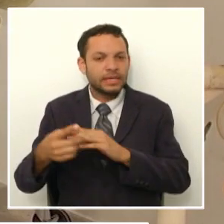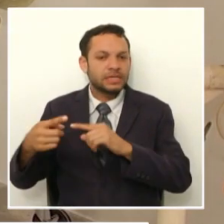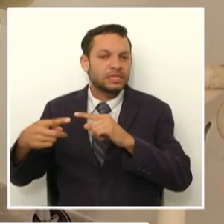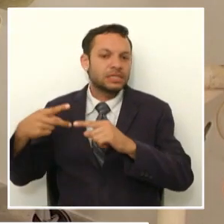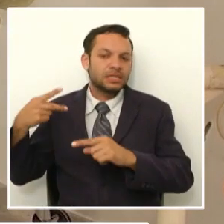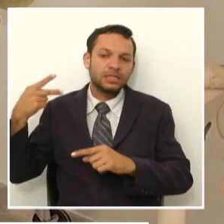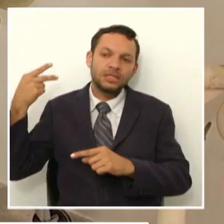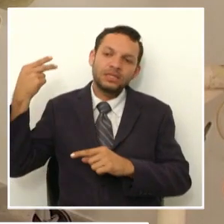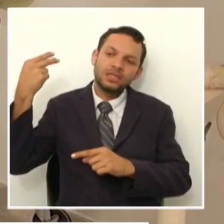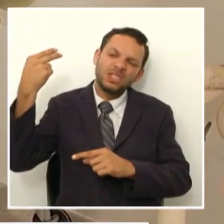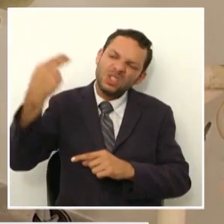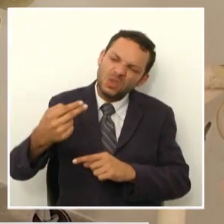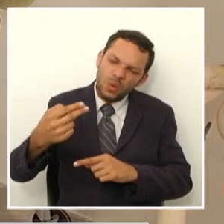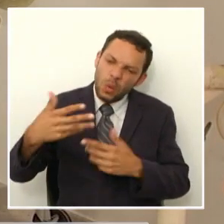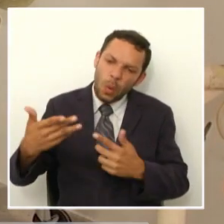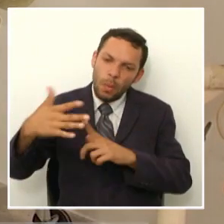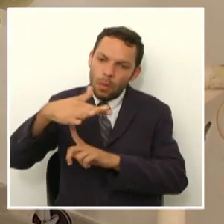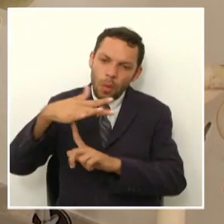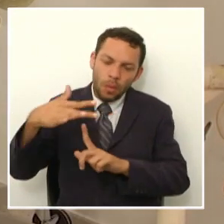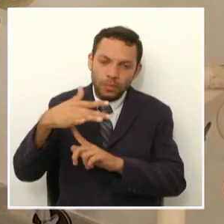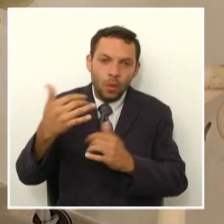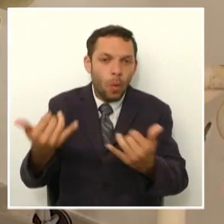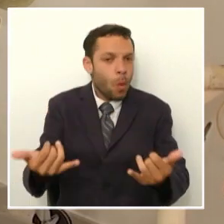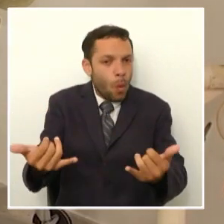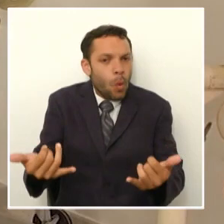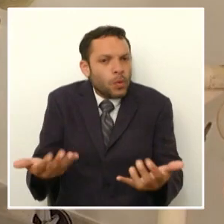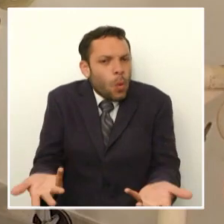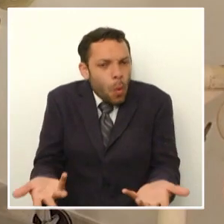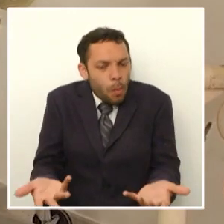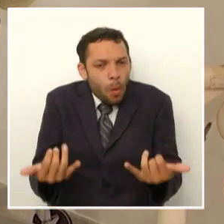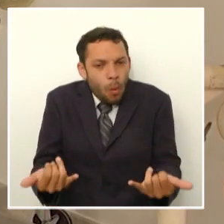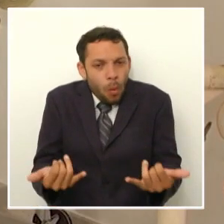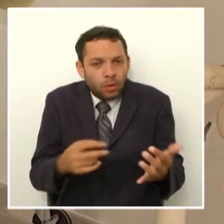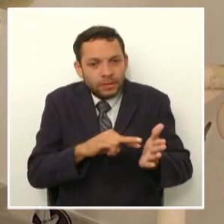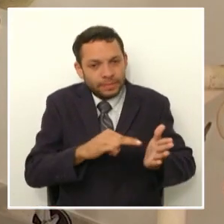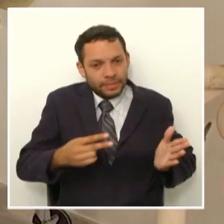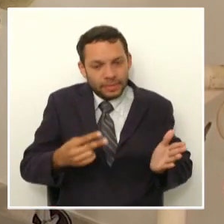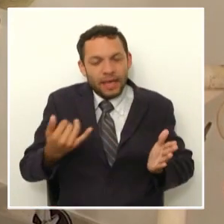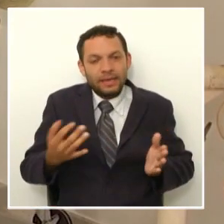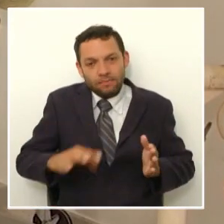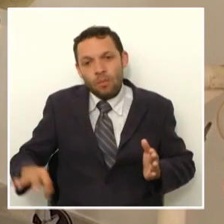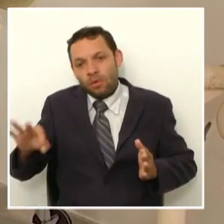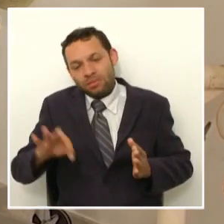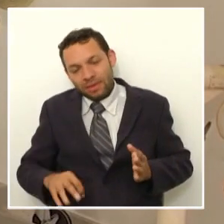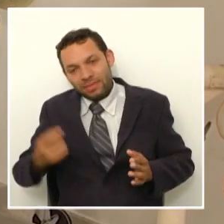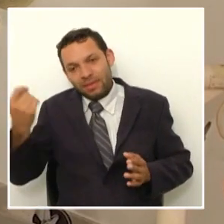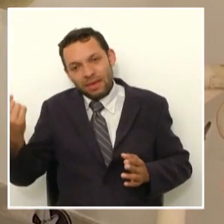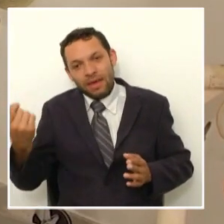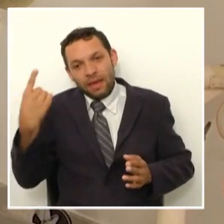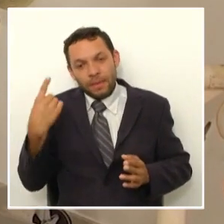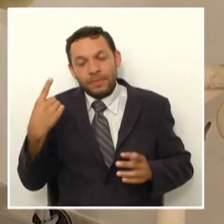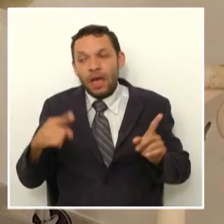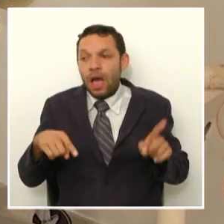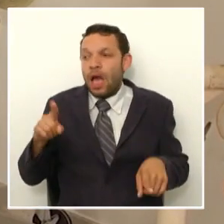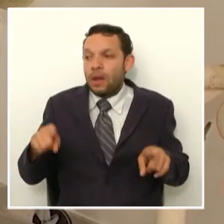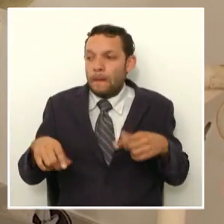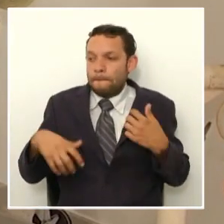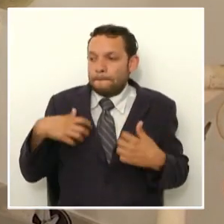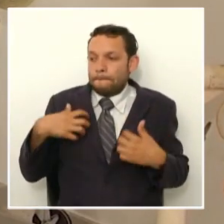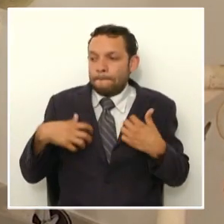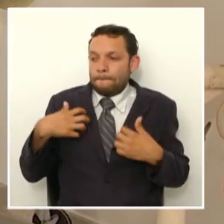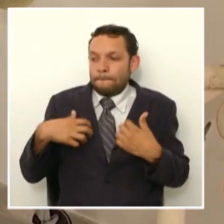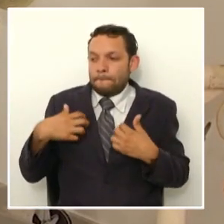podemos contextualizar con lo actual, que es lo que queremos que ustedes entiendan, porque muchas personas le tienen miedo a ese